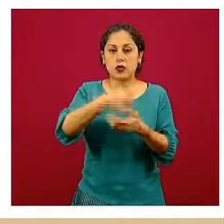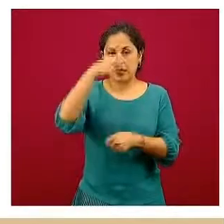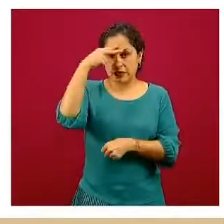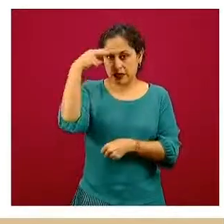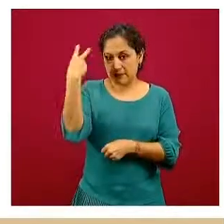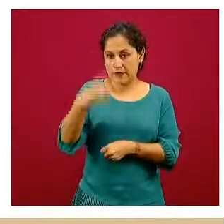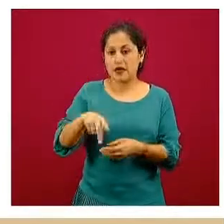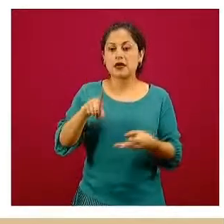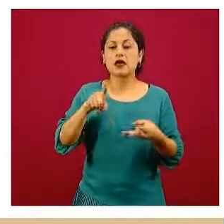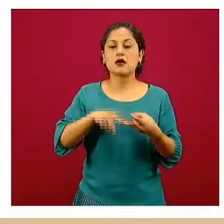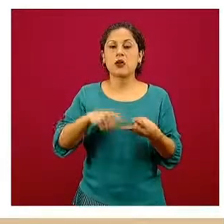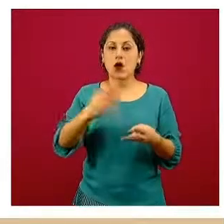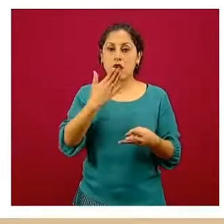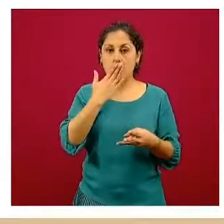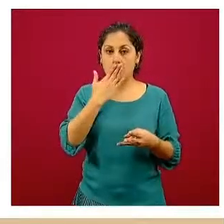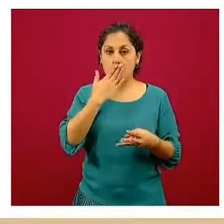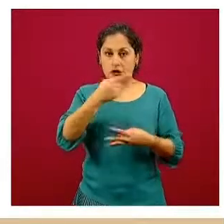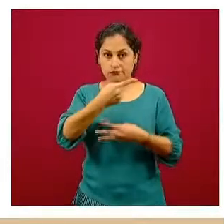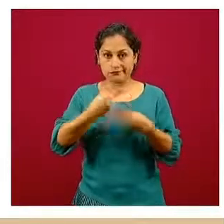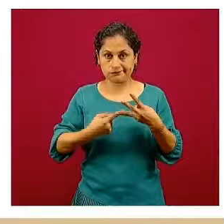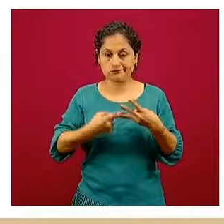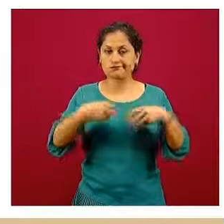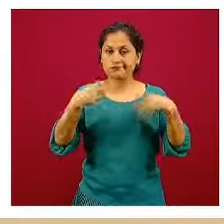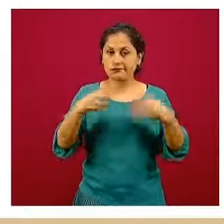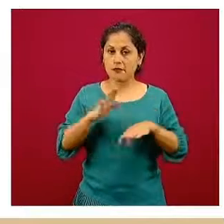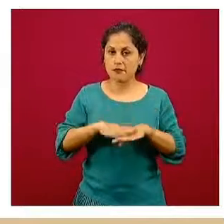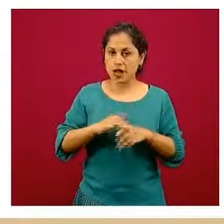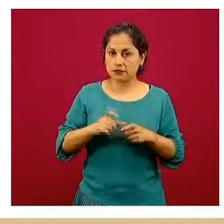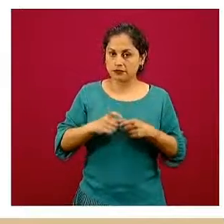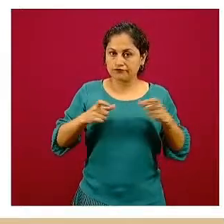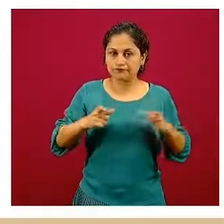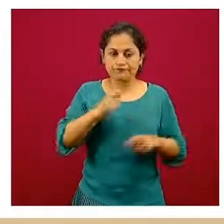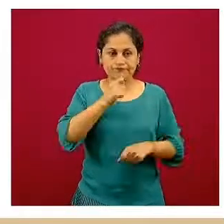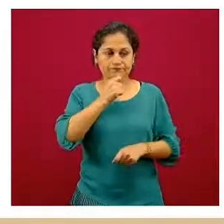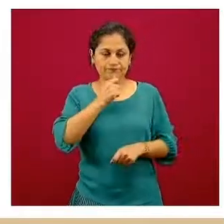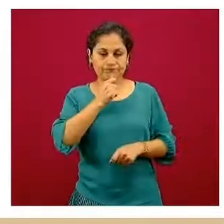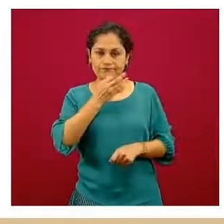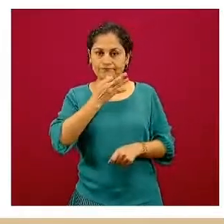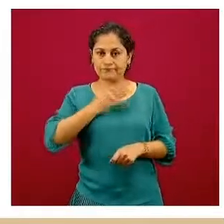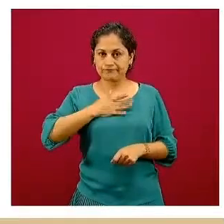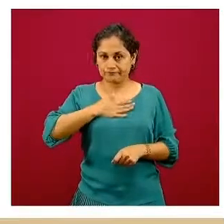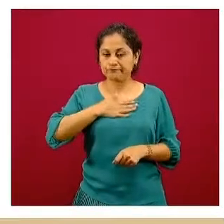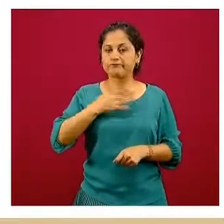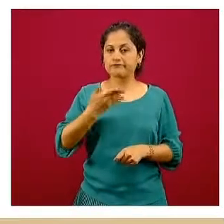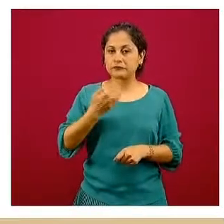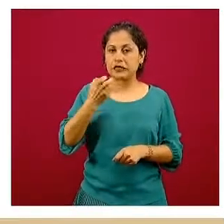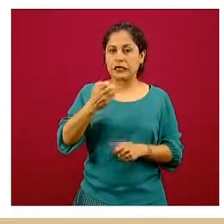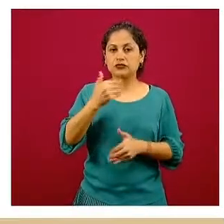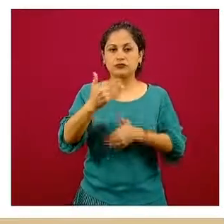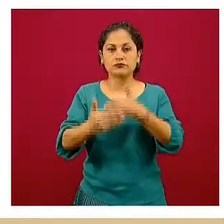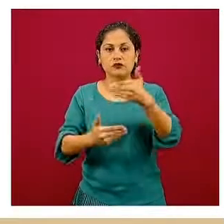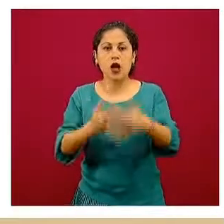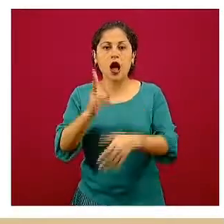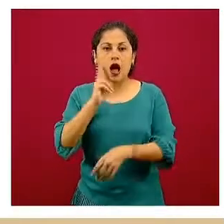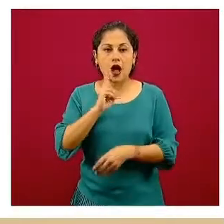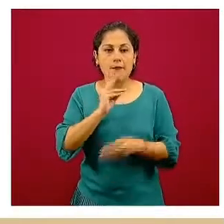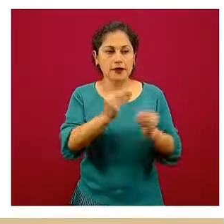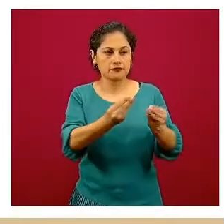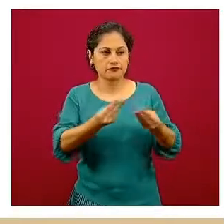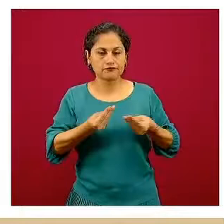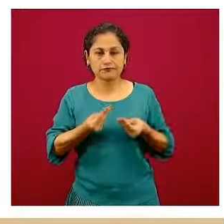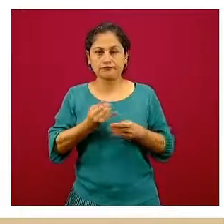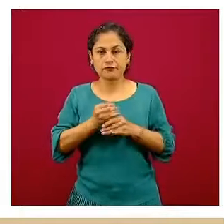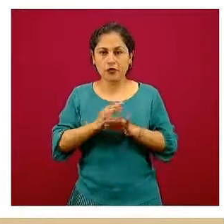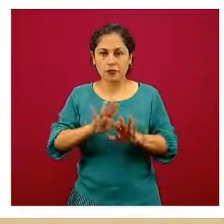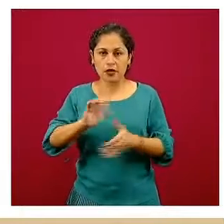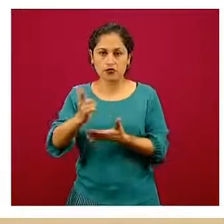el Estado de Sonora. Vamos a ver cómo esto se va resolviendo y atendiendo en los siguientes días para poder